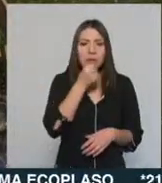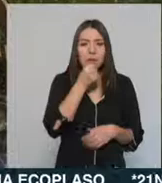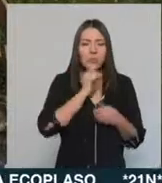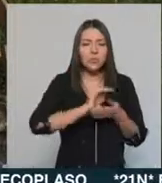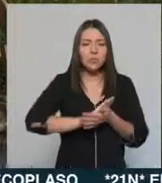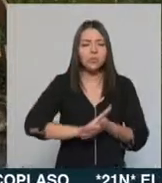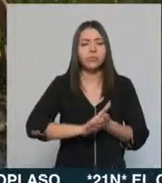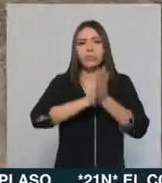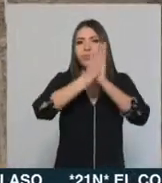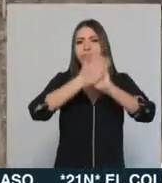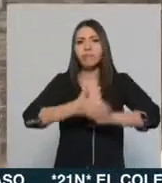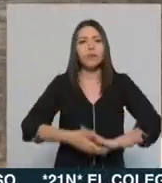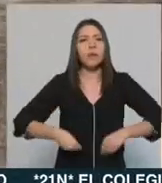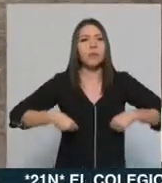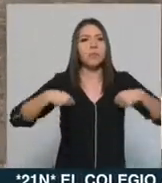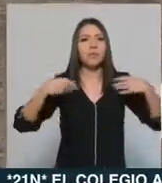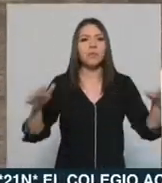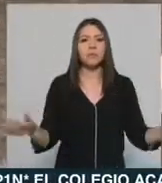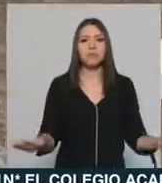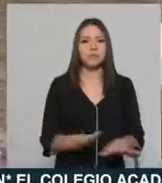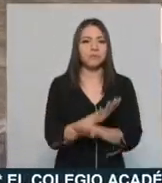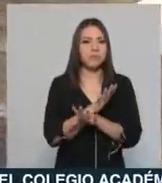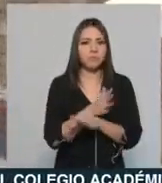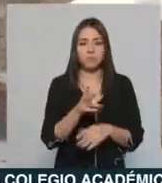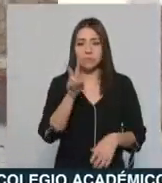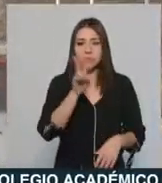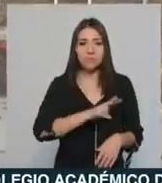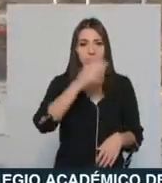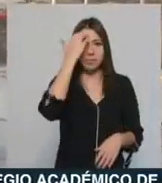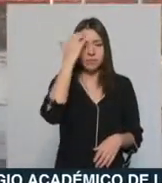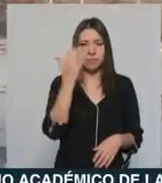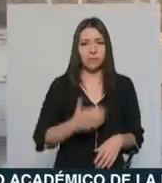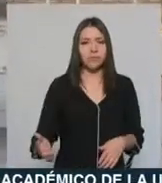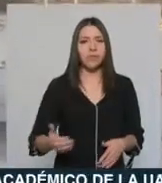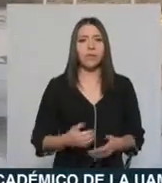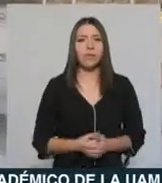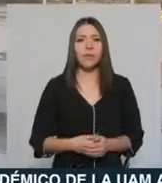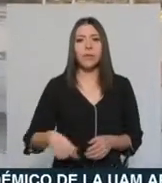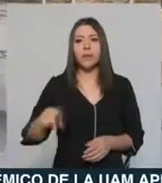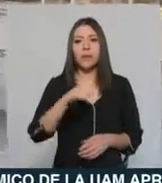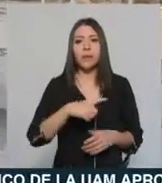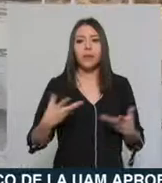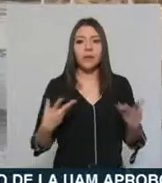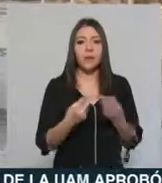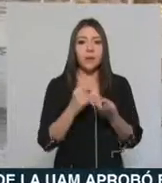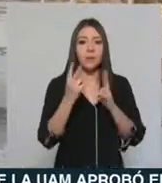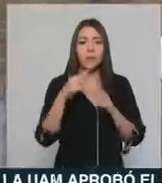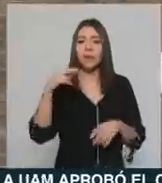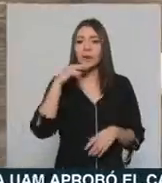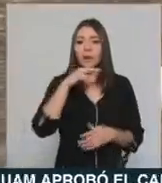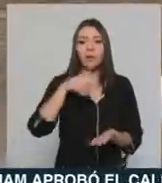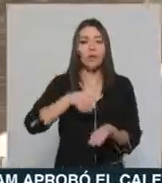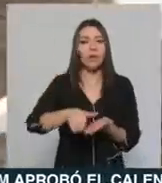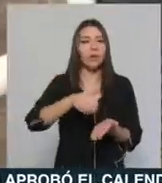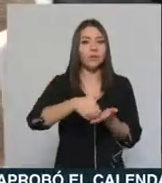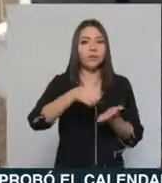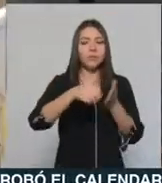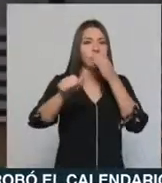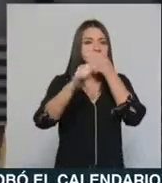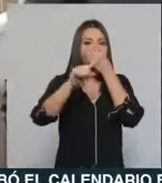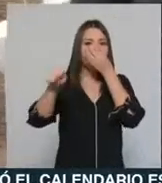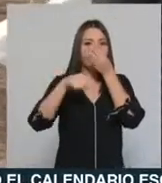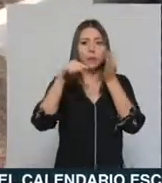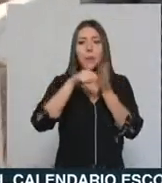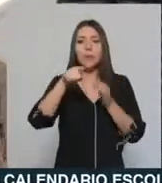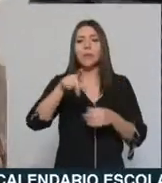Fue espantoso. Ella junto con sus vecinos fueron evacuados. No se les permitió el ingreso a sus hogares y tras revisiones, el